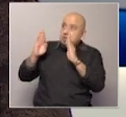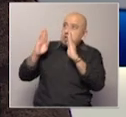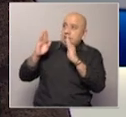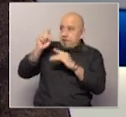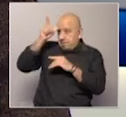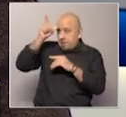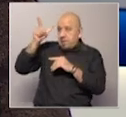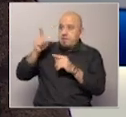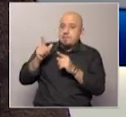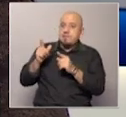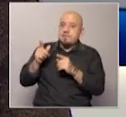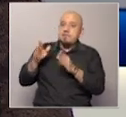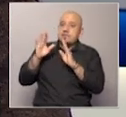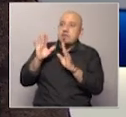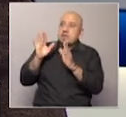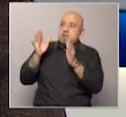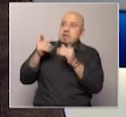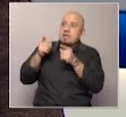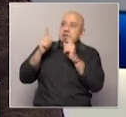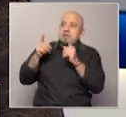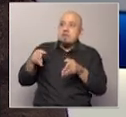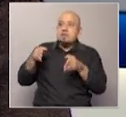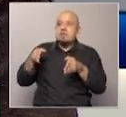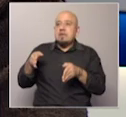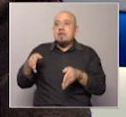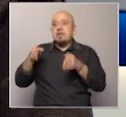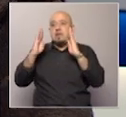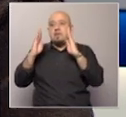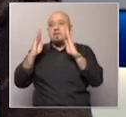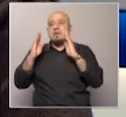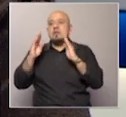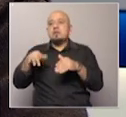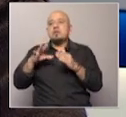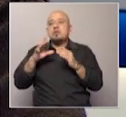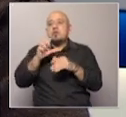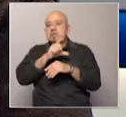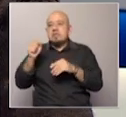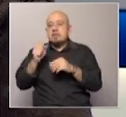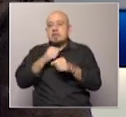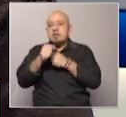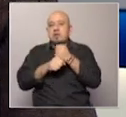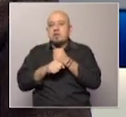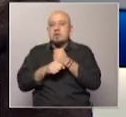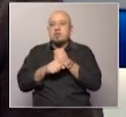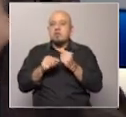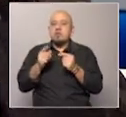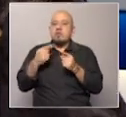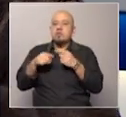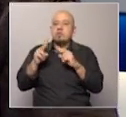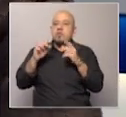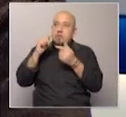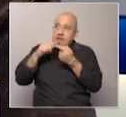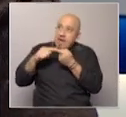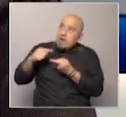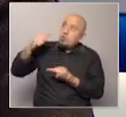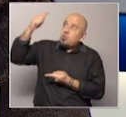el nivel de delicadeza que en este edificio centenario y no quiere tener esto tampoco pero te quiere decir no es sólo la audacia por la cuestión de altura